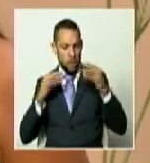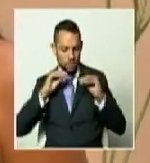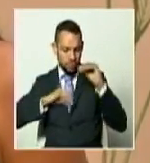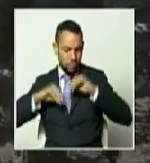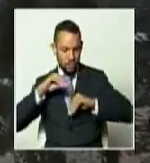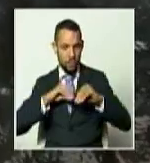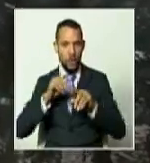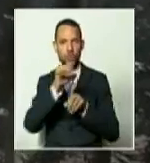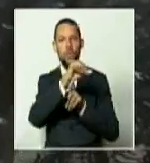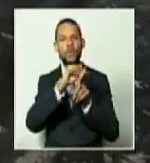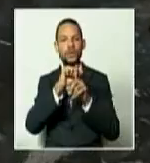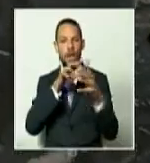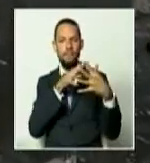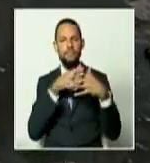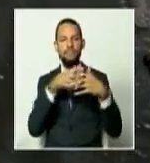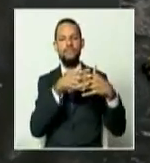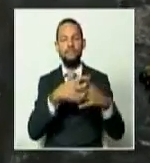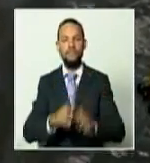muy social.